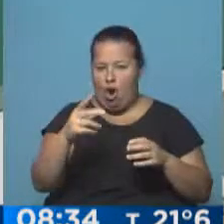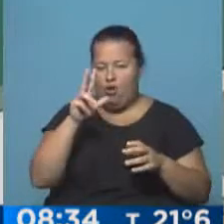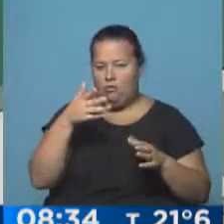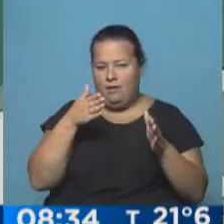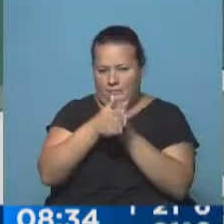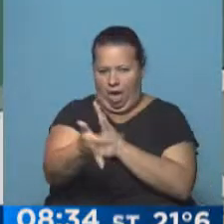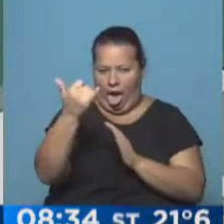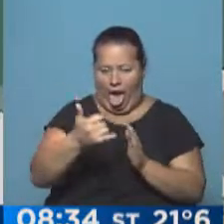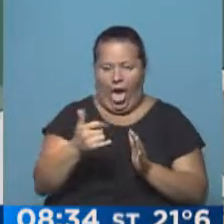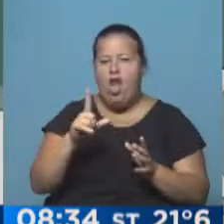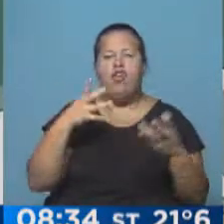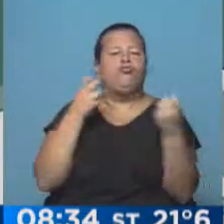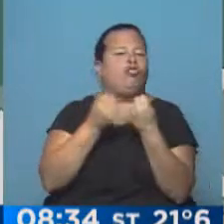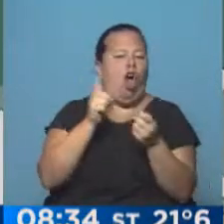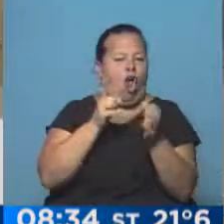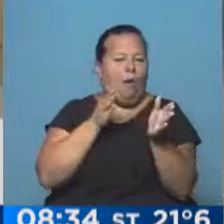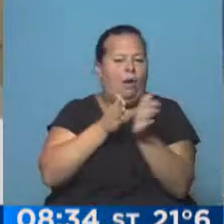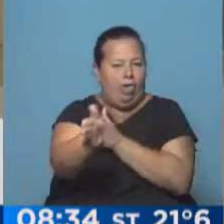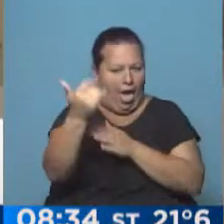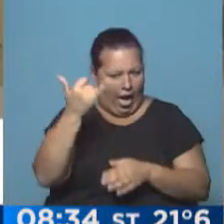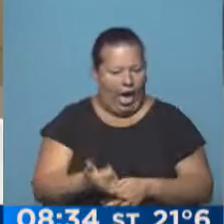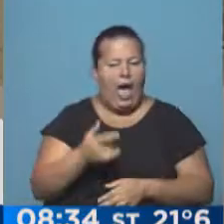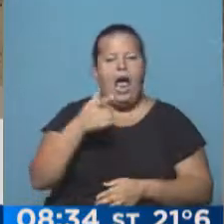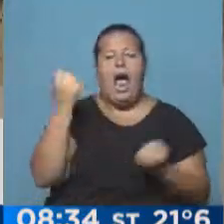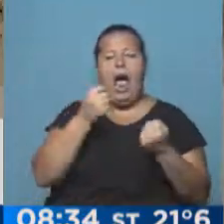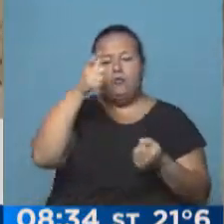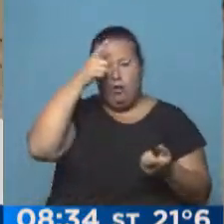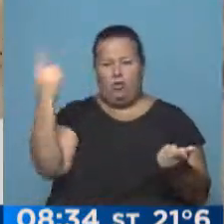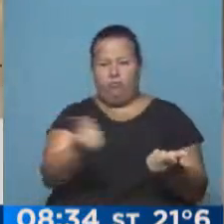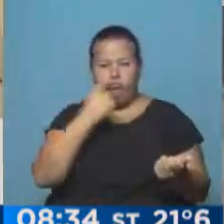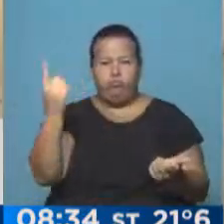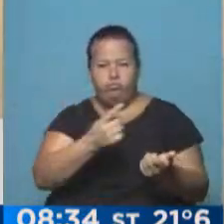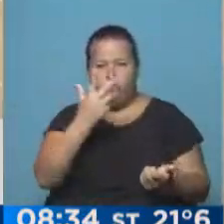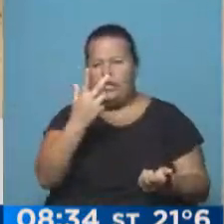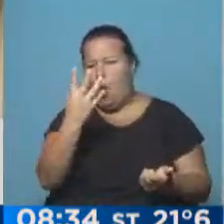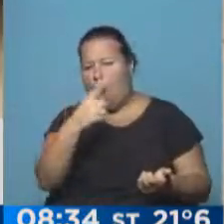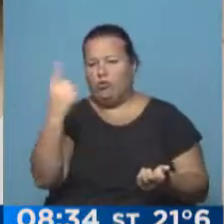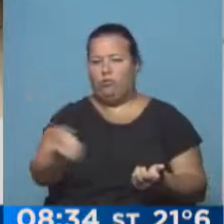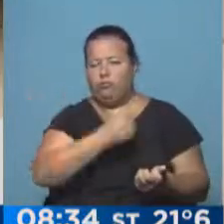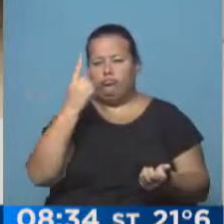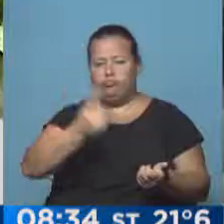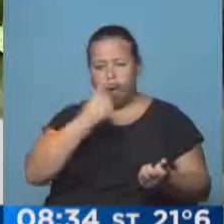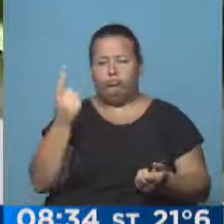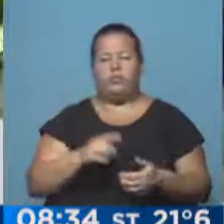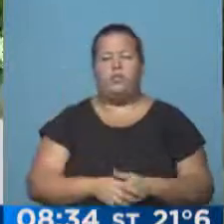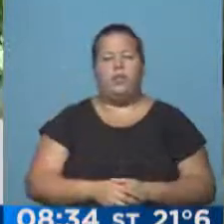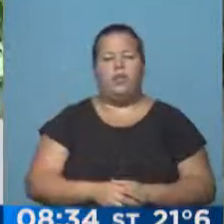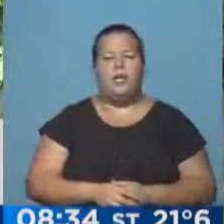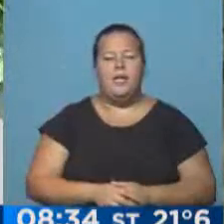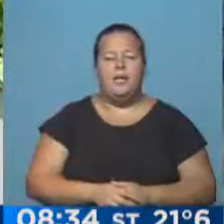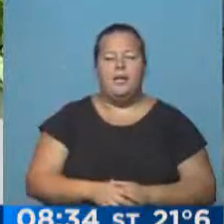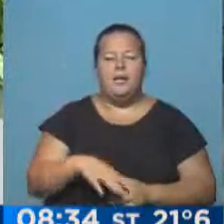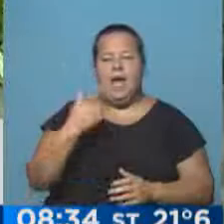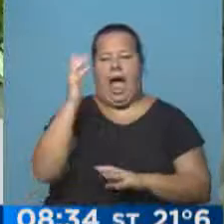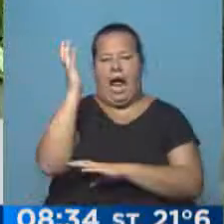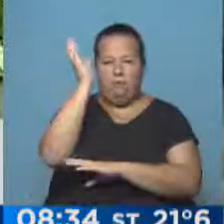roce que tiene, tampoco es que se lo chocó, el patrullero dio 3 o 4 vueltas, trompos, tira un